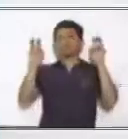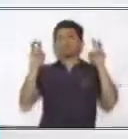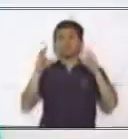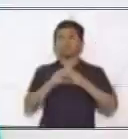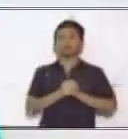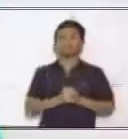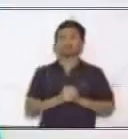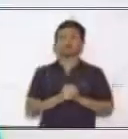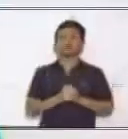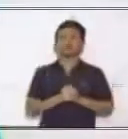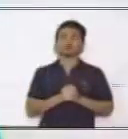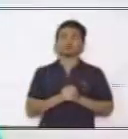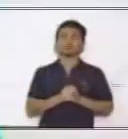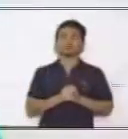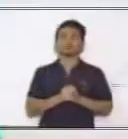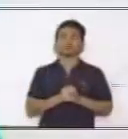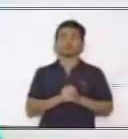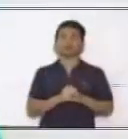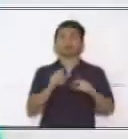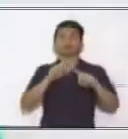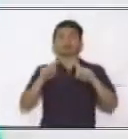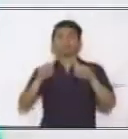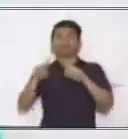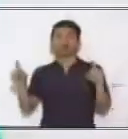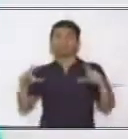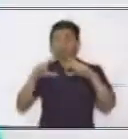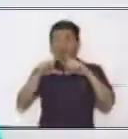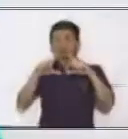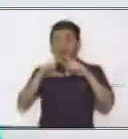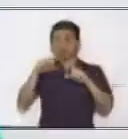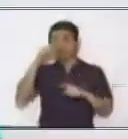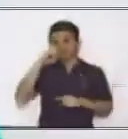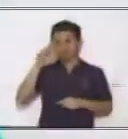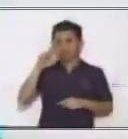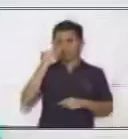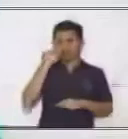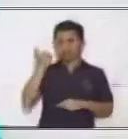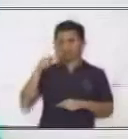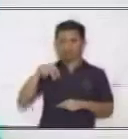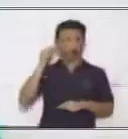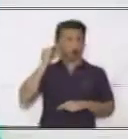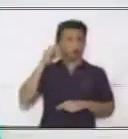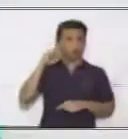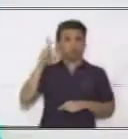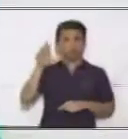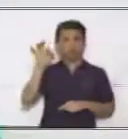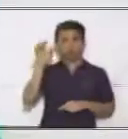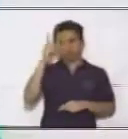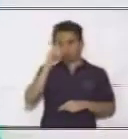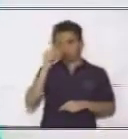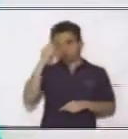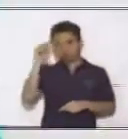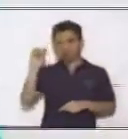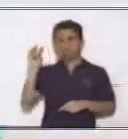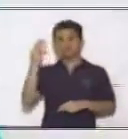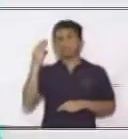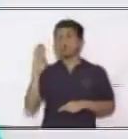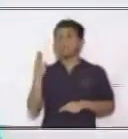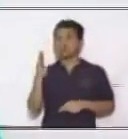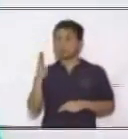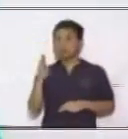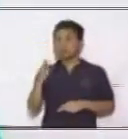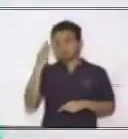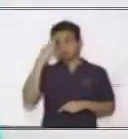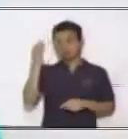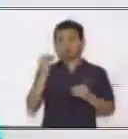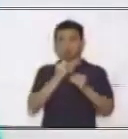tema de los tipos de triángulos del área de matemática de tercero básico. Bienvenidos a todos, muy buenos